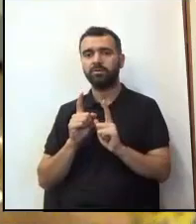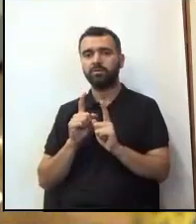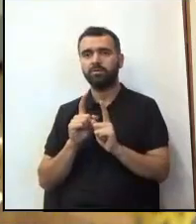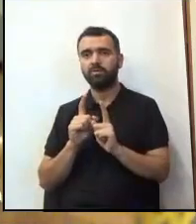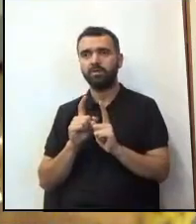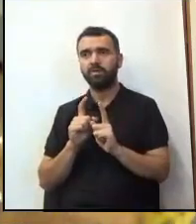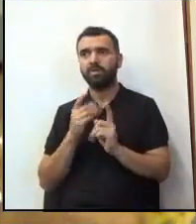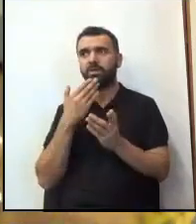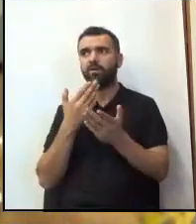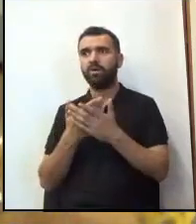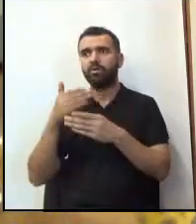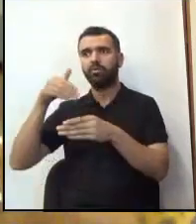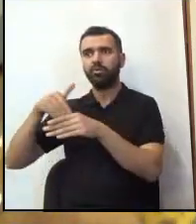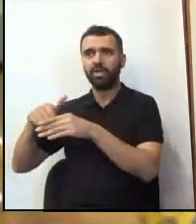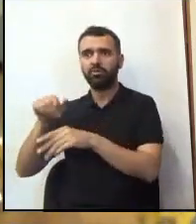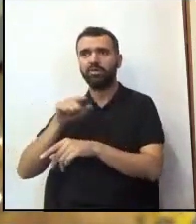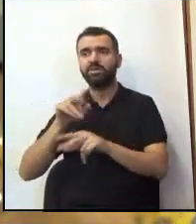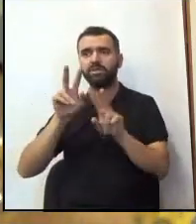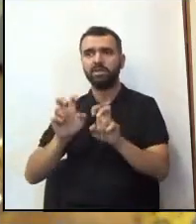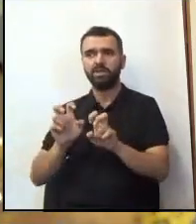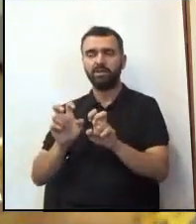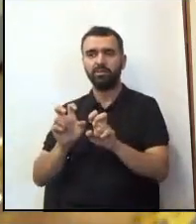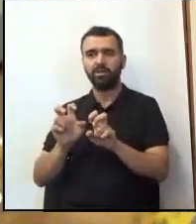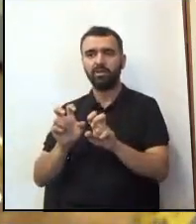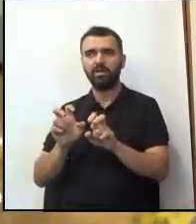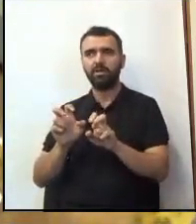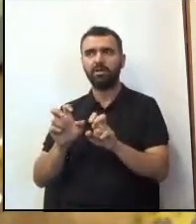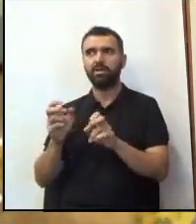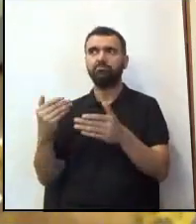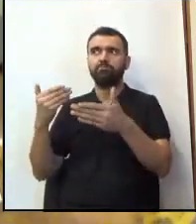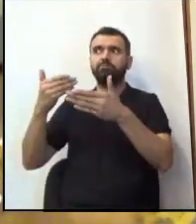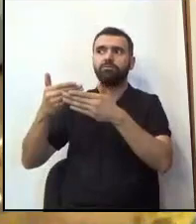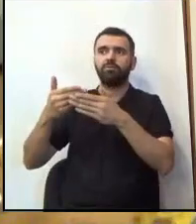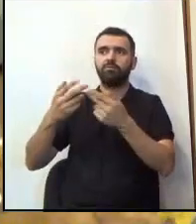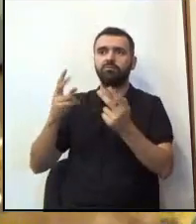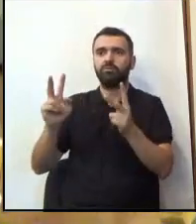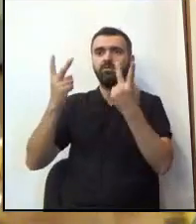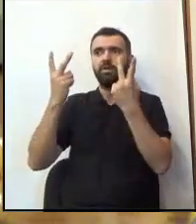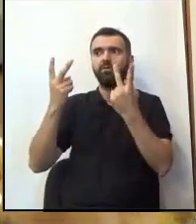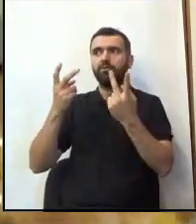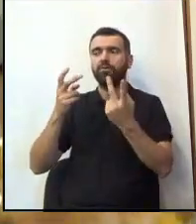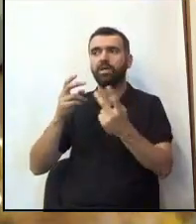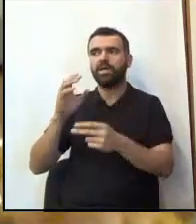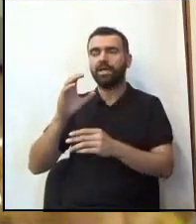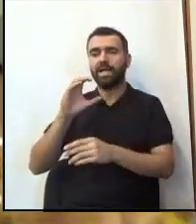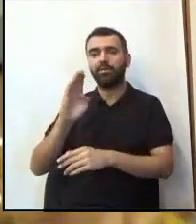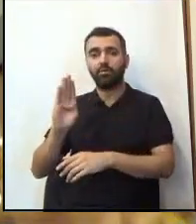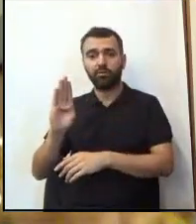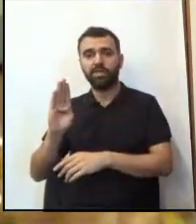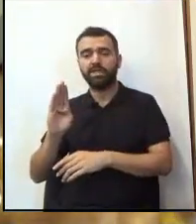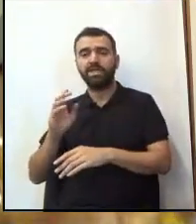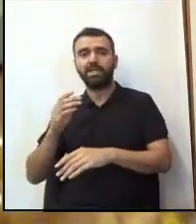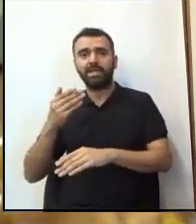De cuando votamos ese tema, es que estamos sobreviviendo aquí Camilo, la alcaldesa, y quien habla.